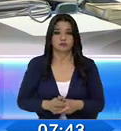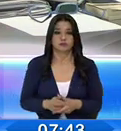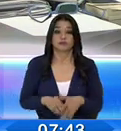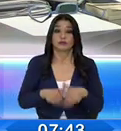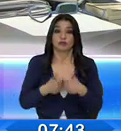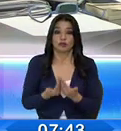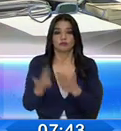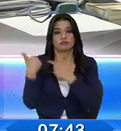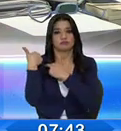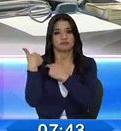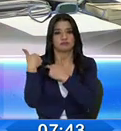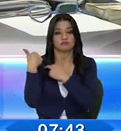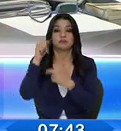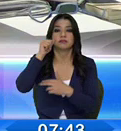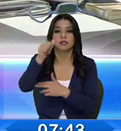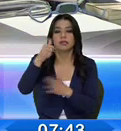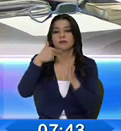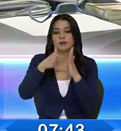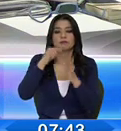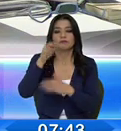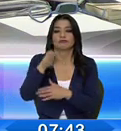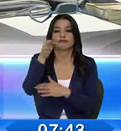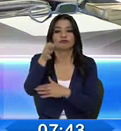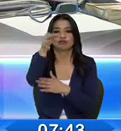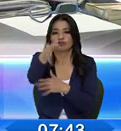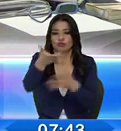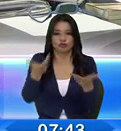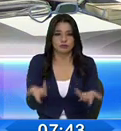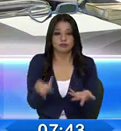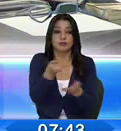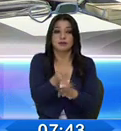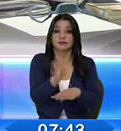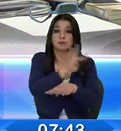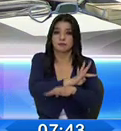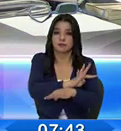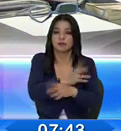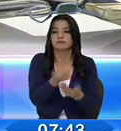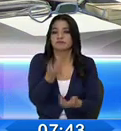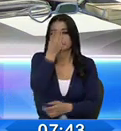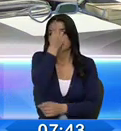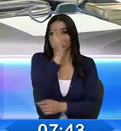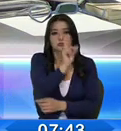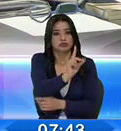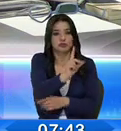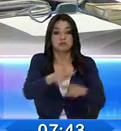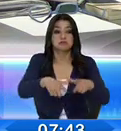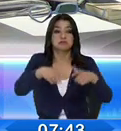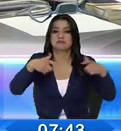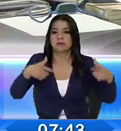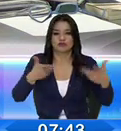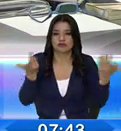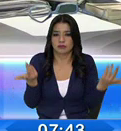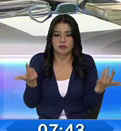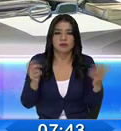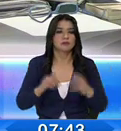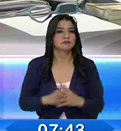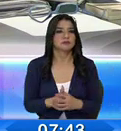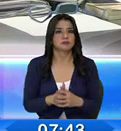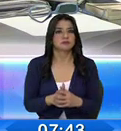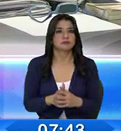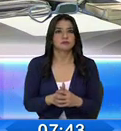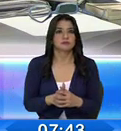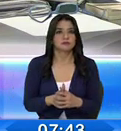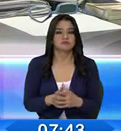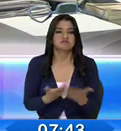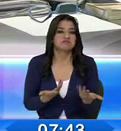el día de mañana si esto a la asamblea y deciden que por una mayoría simple o absoluta sin